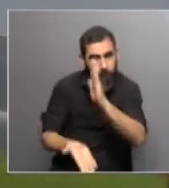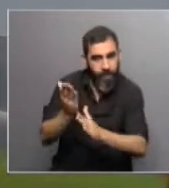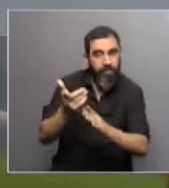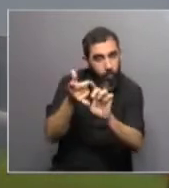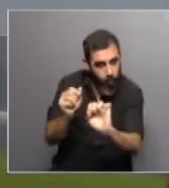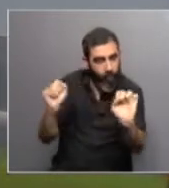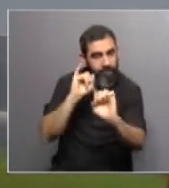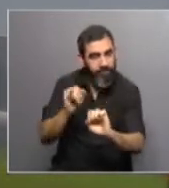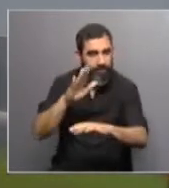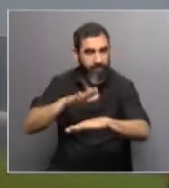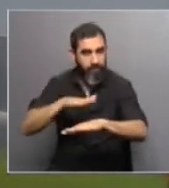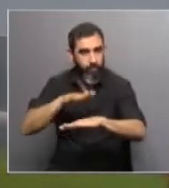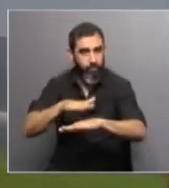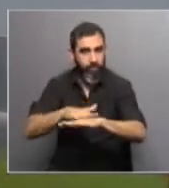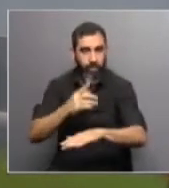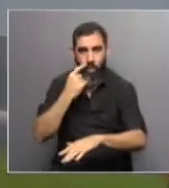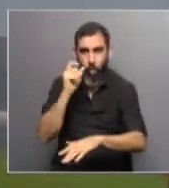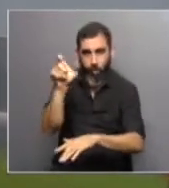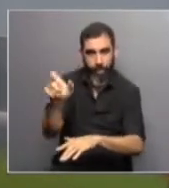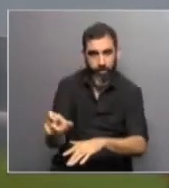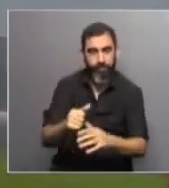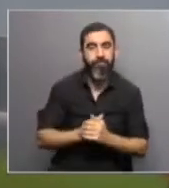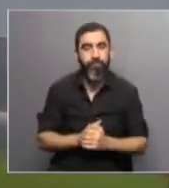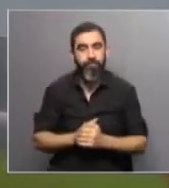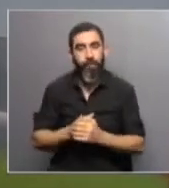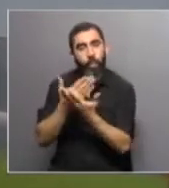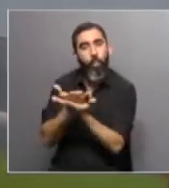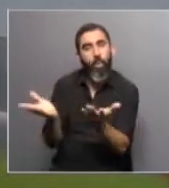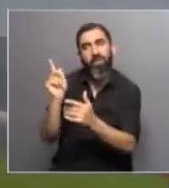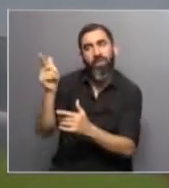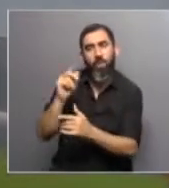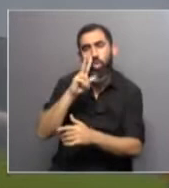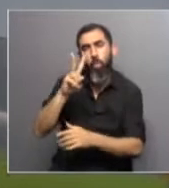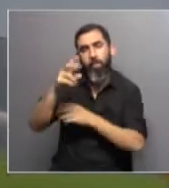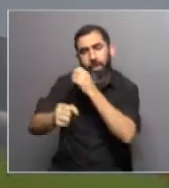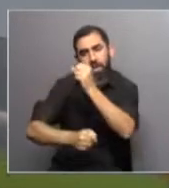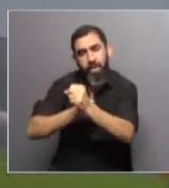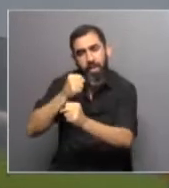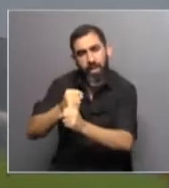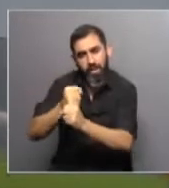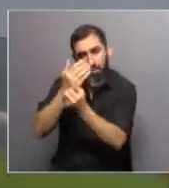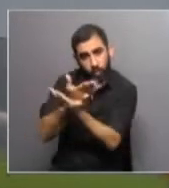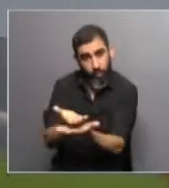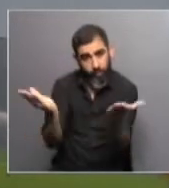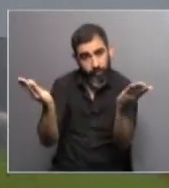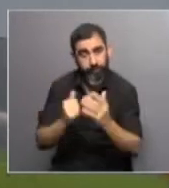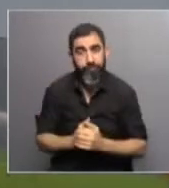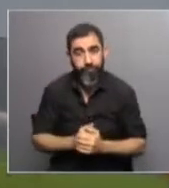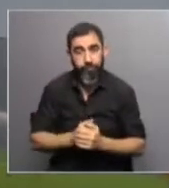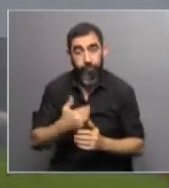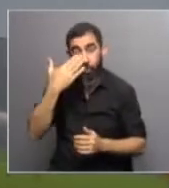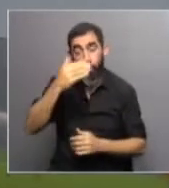de que realmente sí, esto es así, ocurrió. En este gráfico que estamos viendo, Marcelo, hay 2000 años representados, de los cuales los